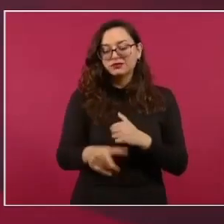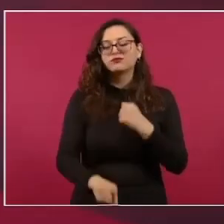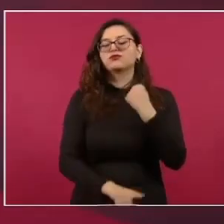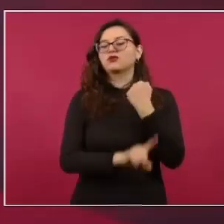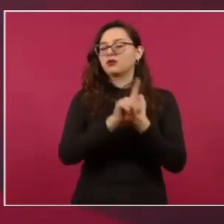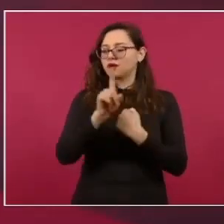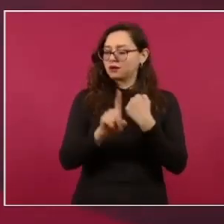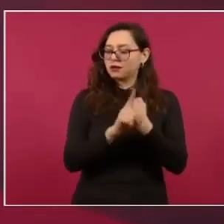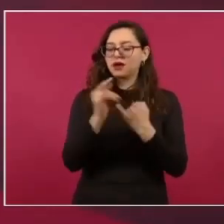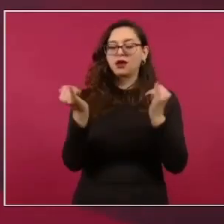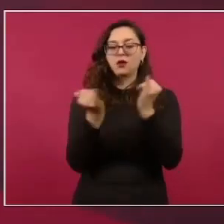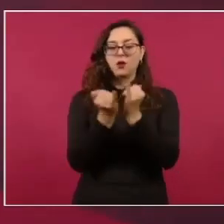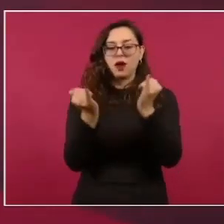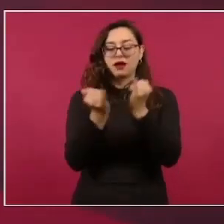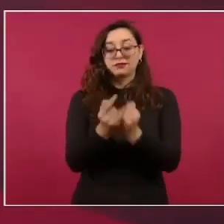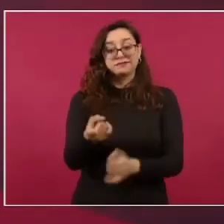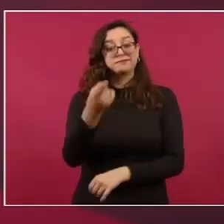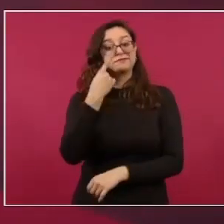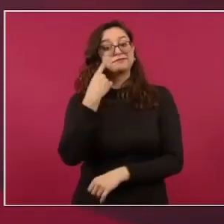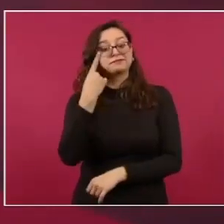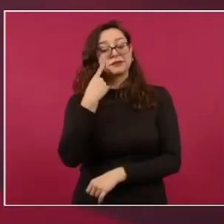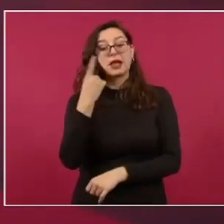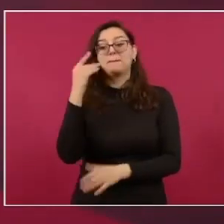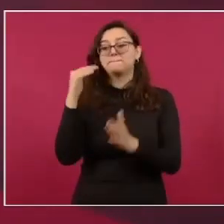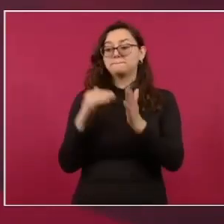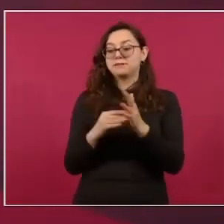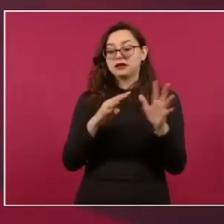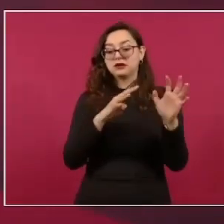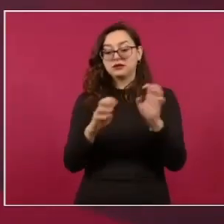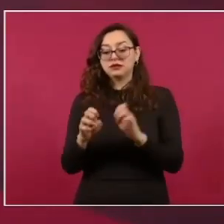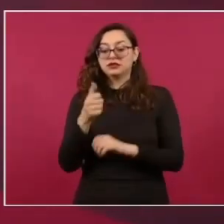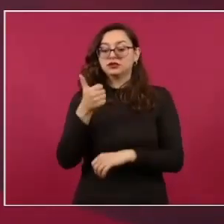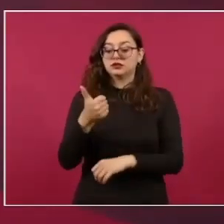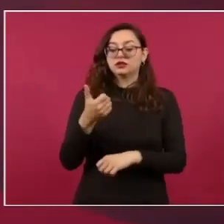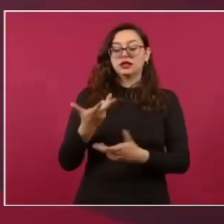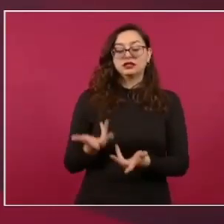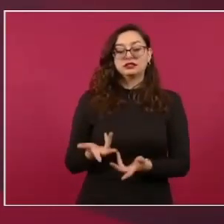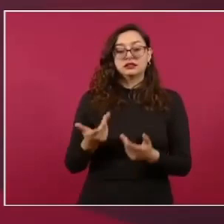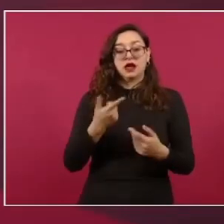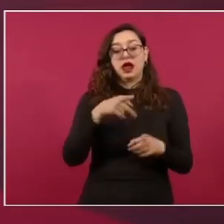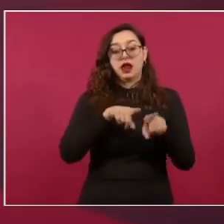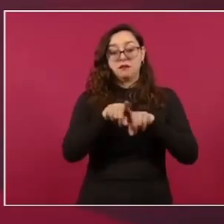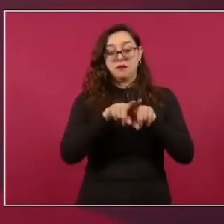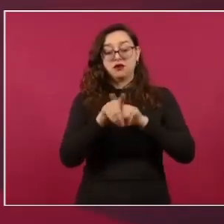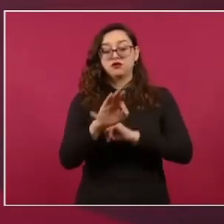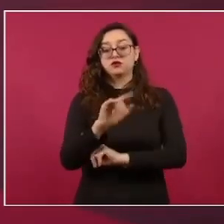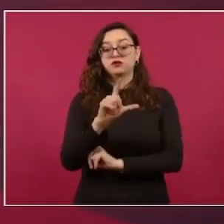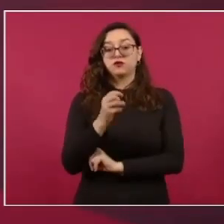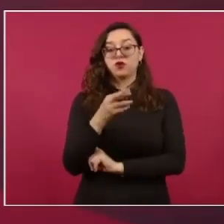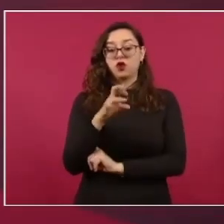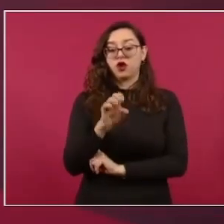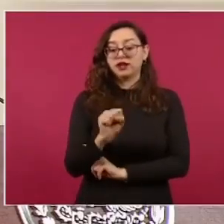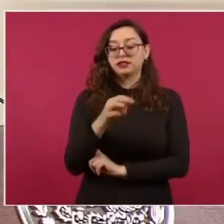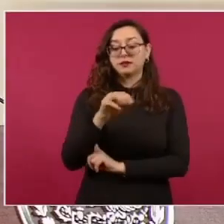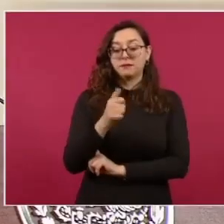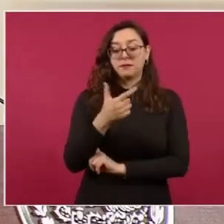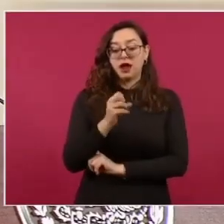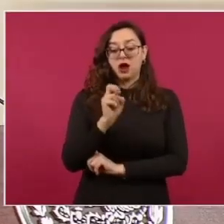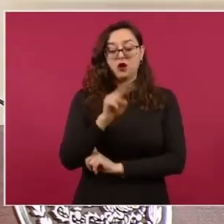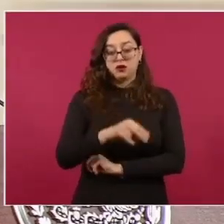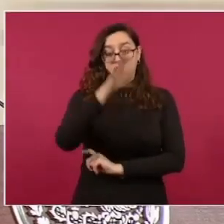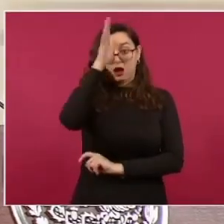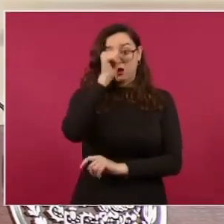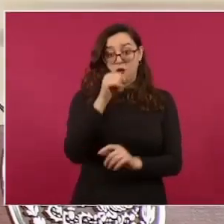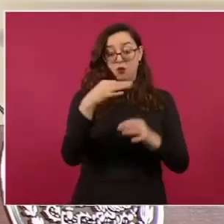Flores Magón, en los puntos 25 y 27 del programa del Partido Liberal Mexicano, planteaban obligar a los dueños